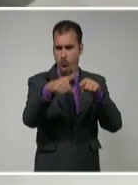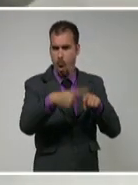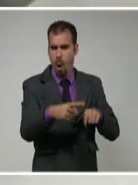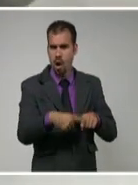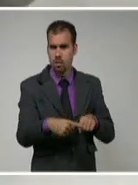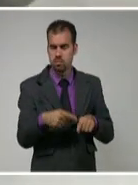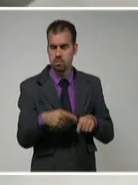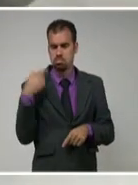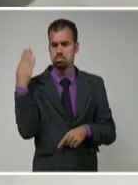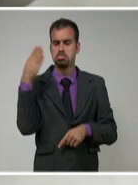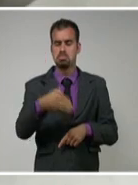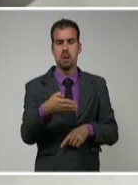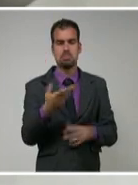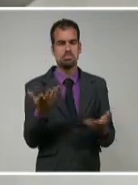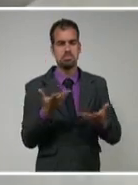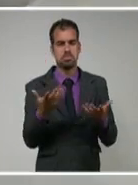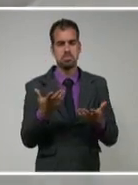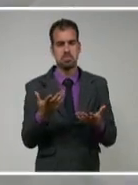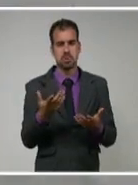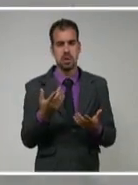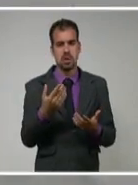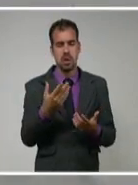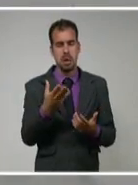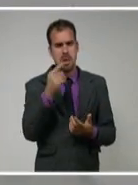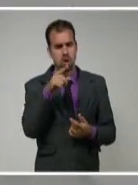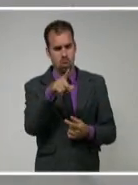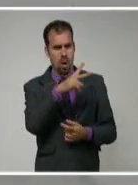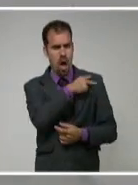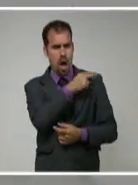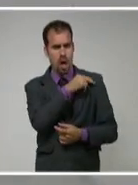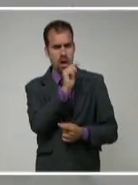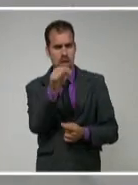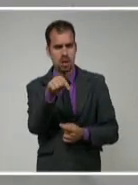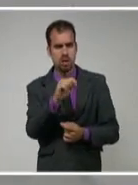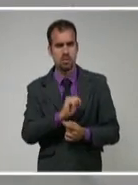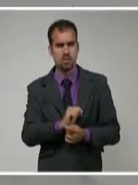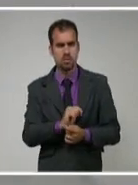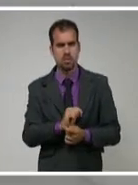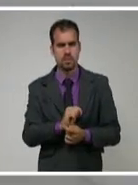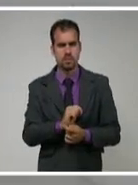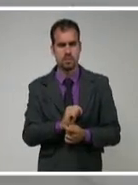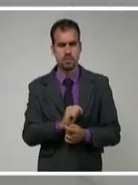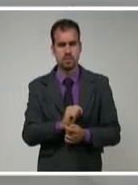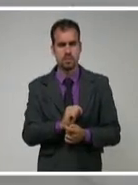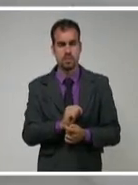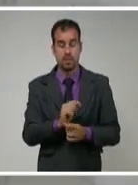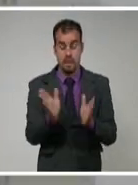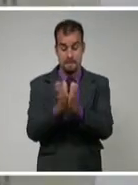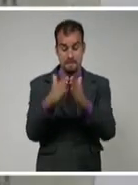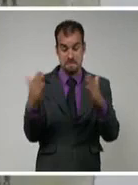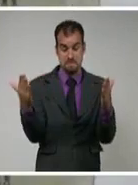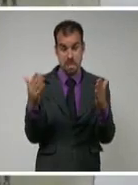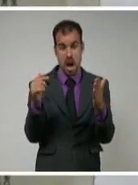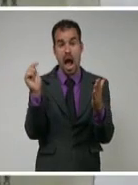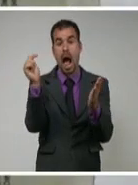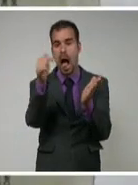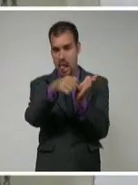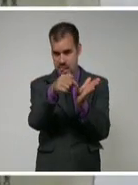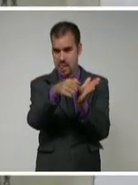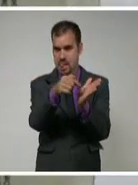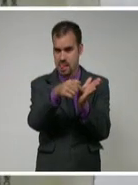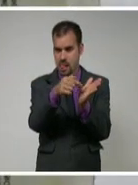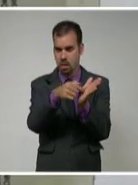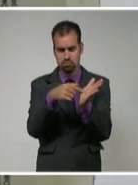yo llego, me dijeron, usted es la jefa de la página de deporte. Y en el periódico surgió también mi